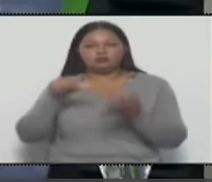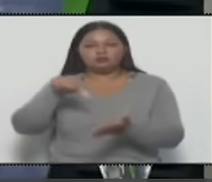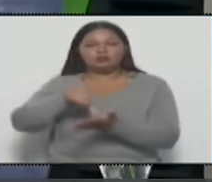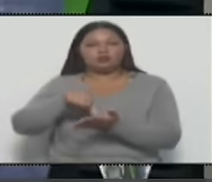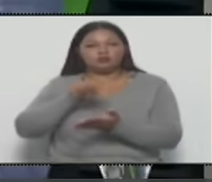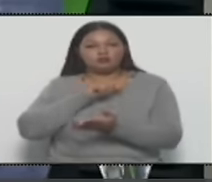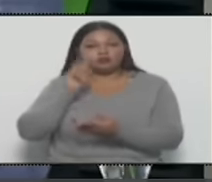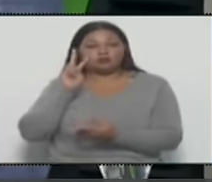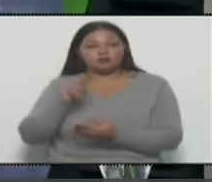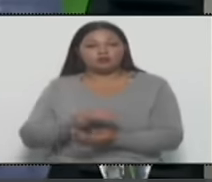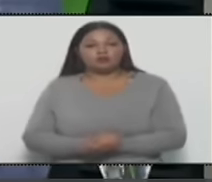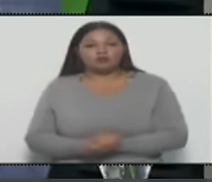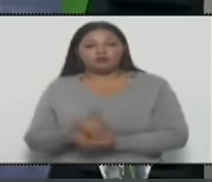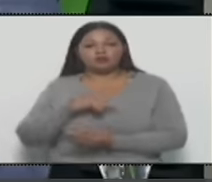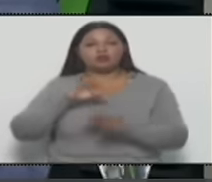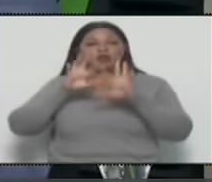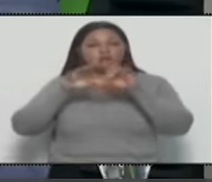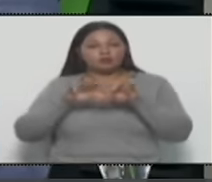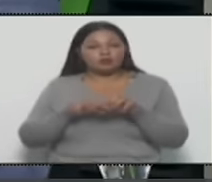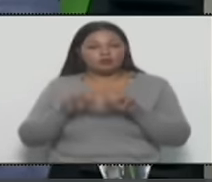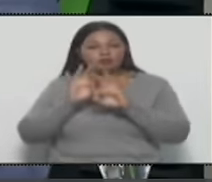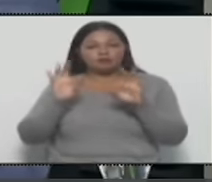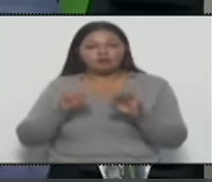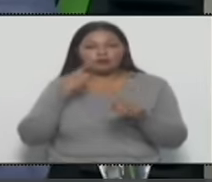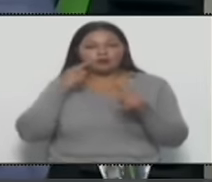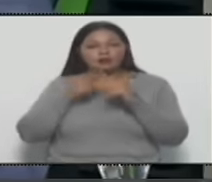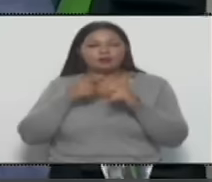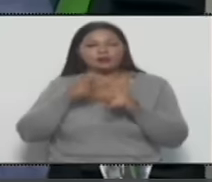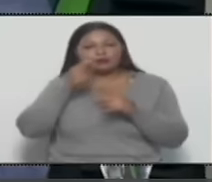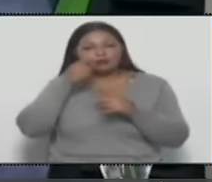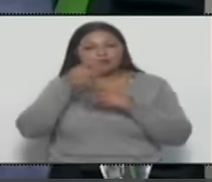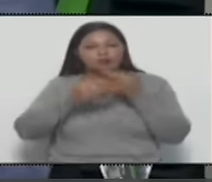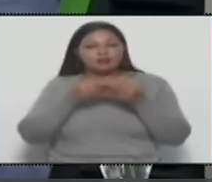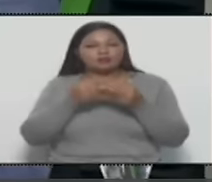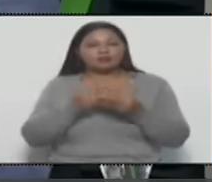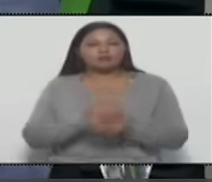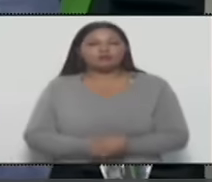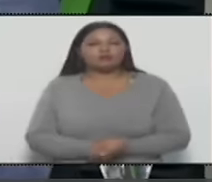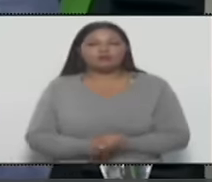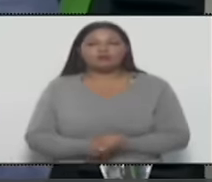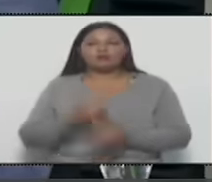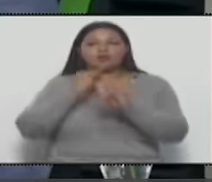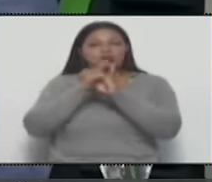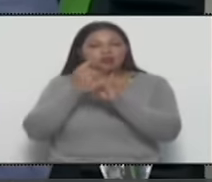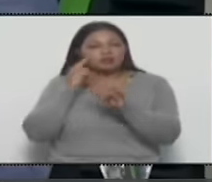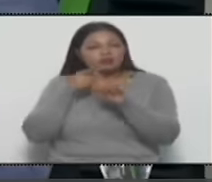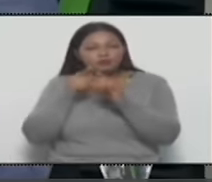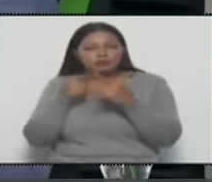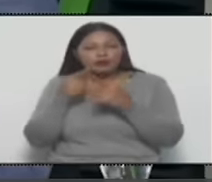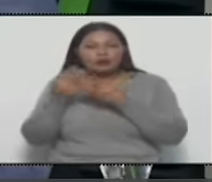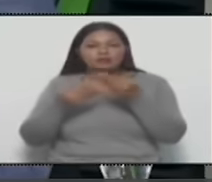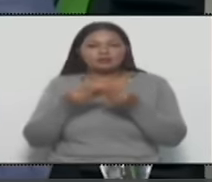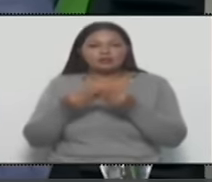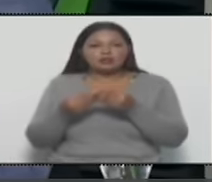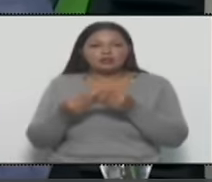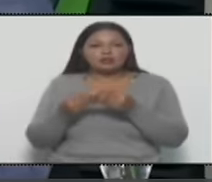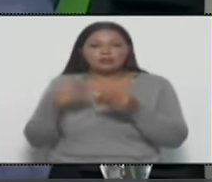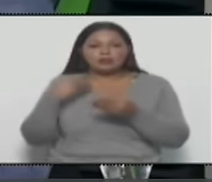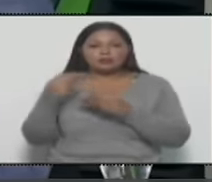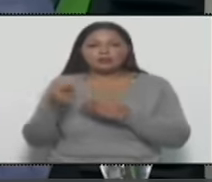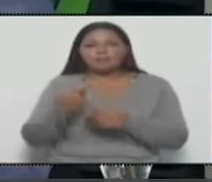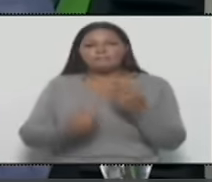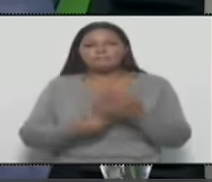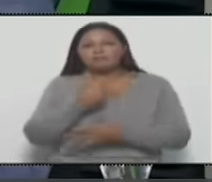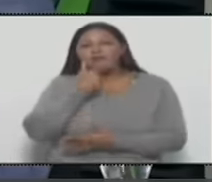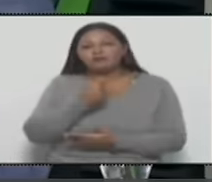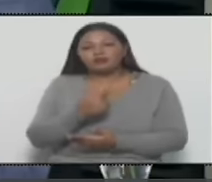tiene en su computadora, en su máquina, sistemas operativos privativos como Windows, obviamente será objeto de... Más fácil. Sí,